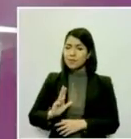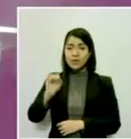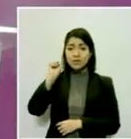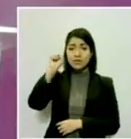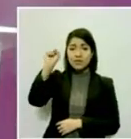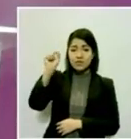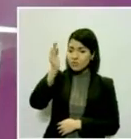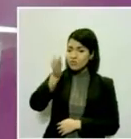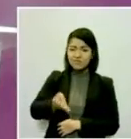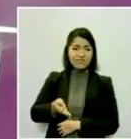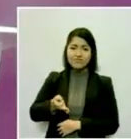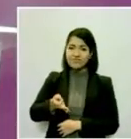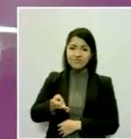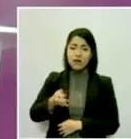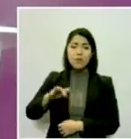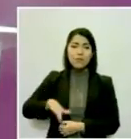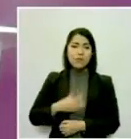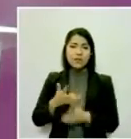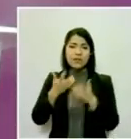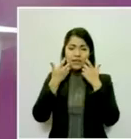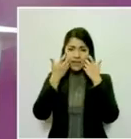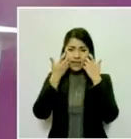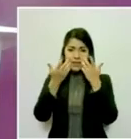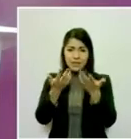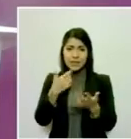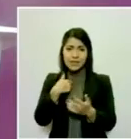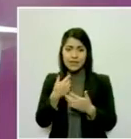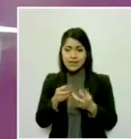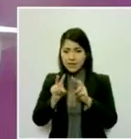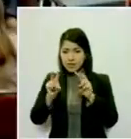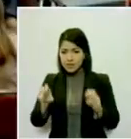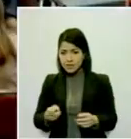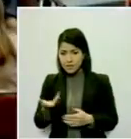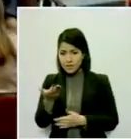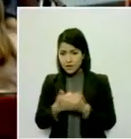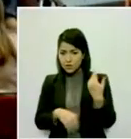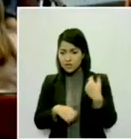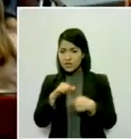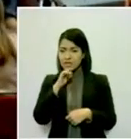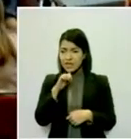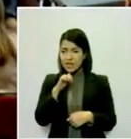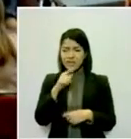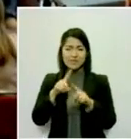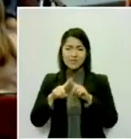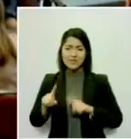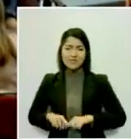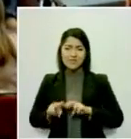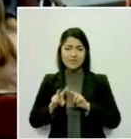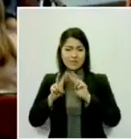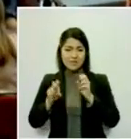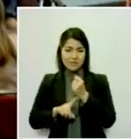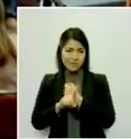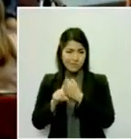los ofrecimientos porque quieren temas sin factura y eso no puede ocurrir.